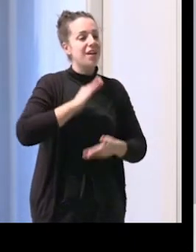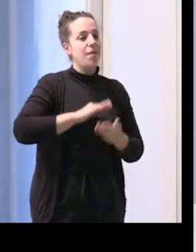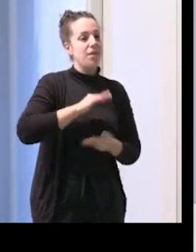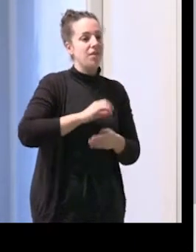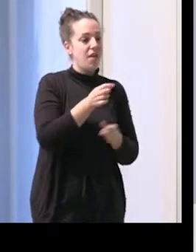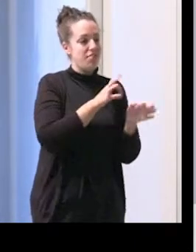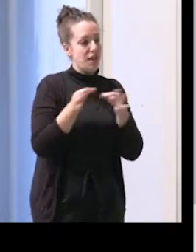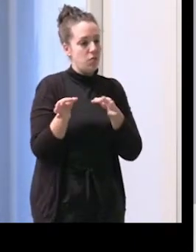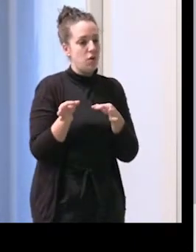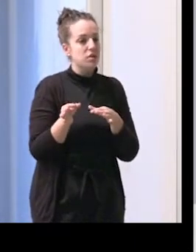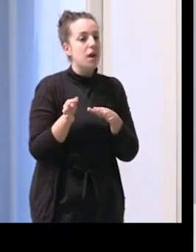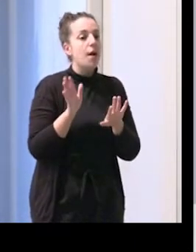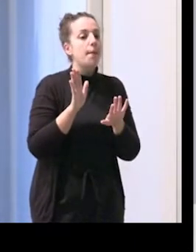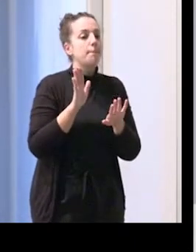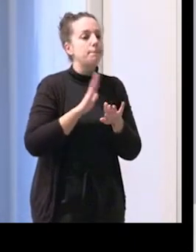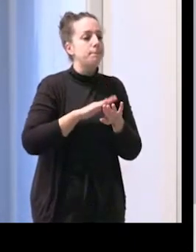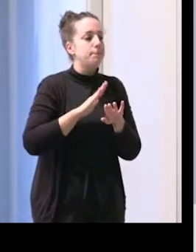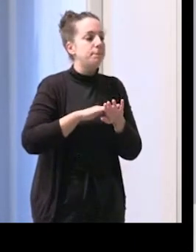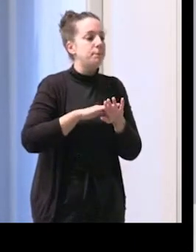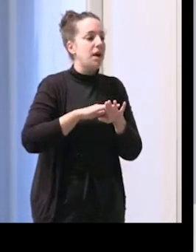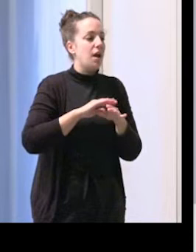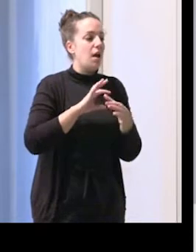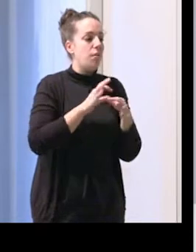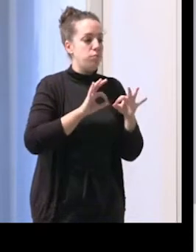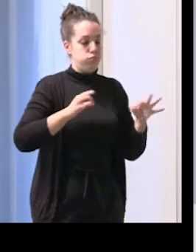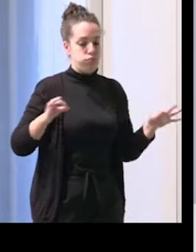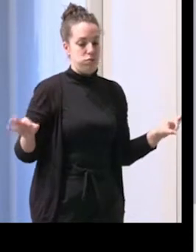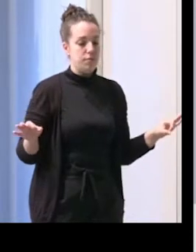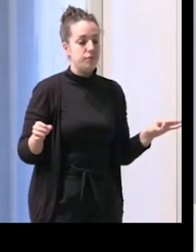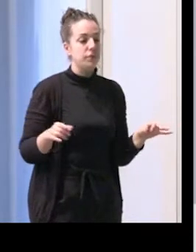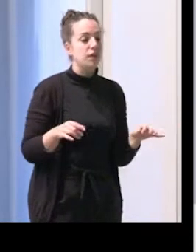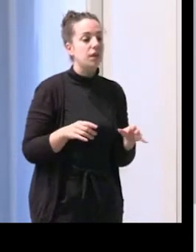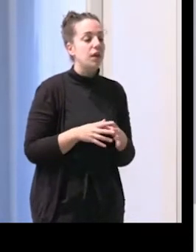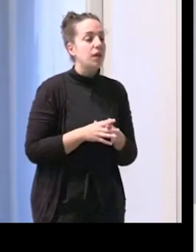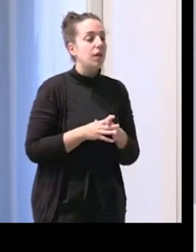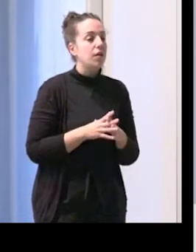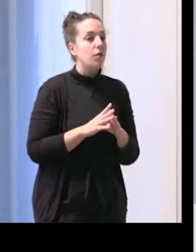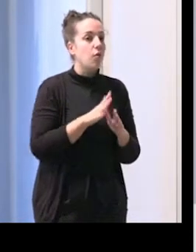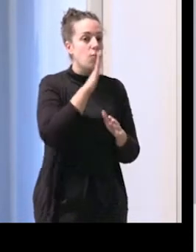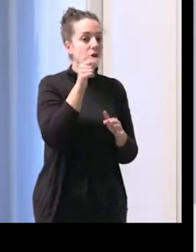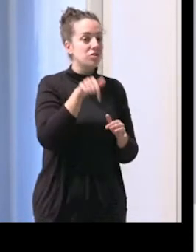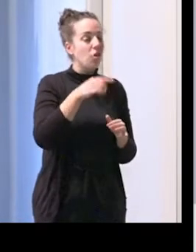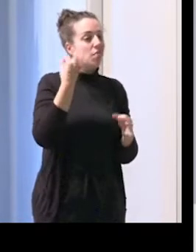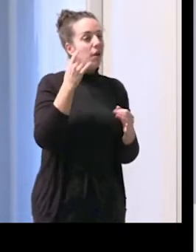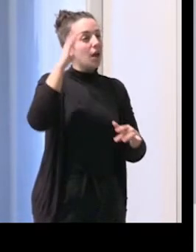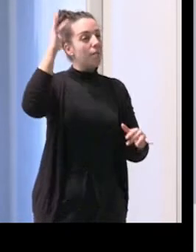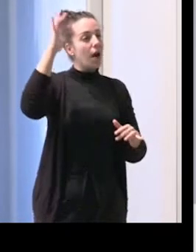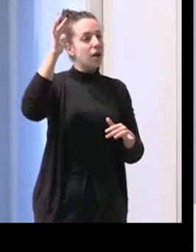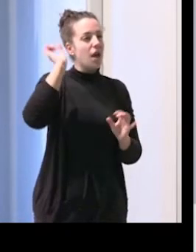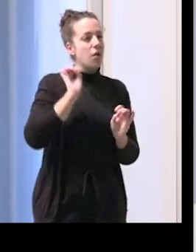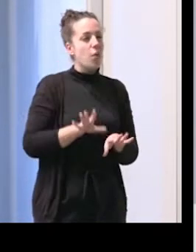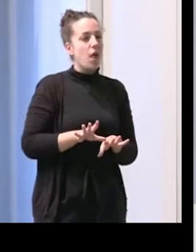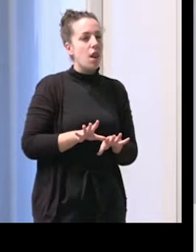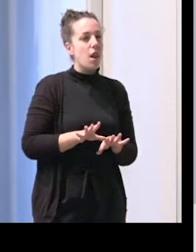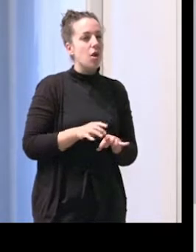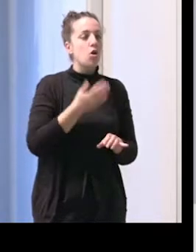de producir esa progenie, de producir esos linajes. Y en esa porque esto hay que imaginárselo como